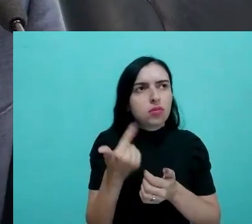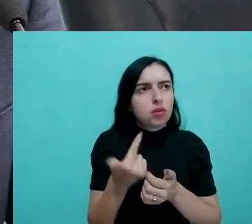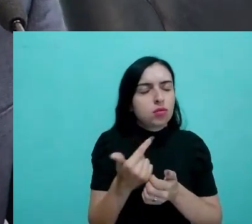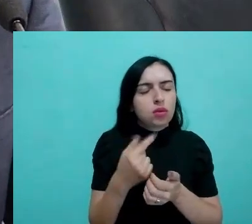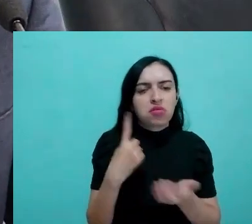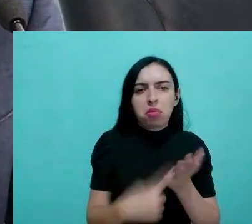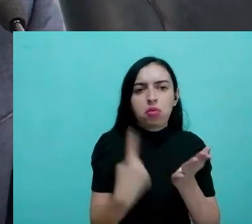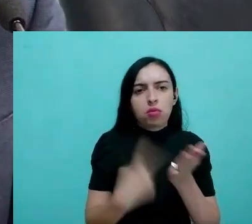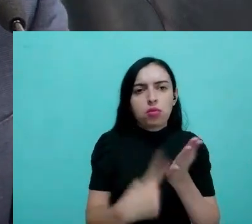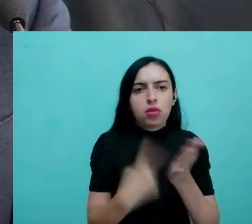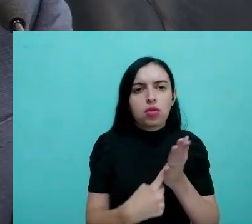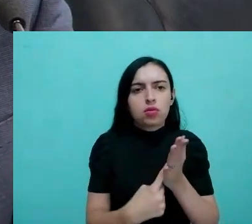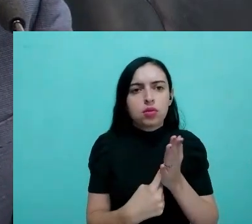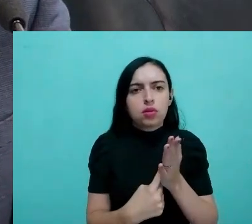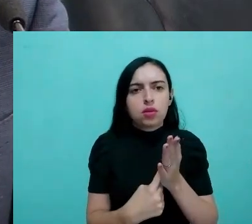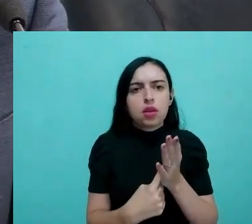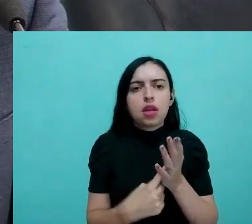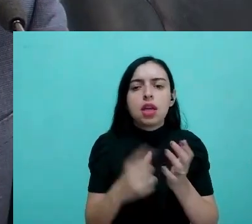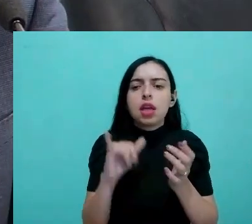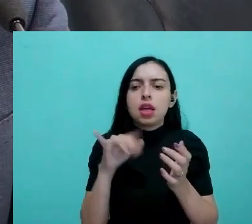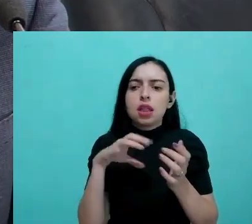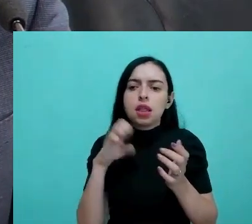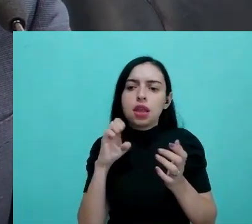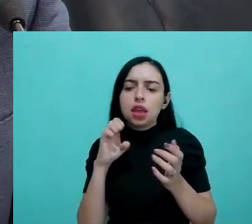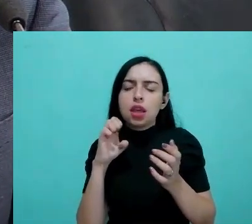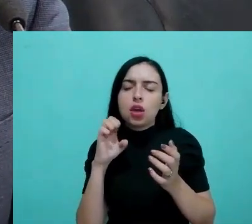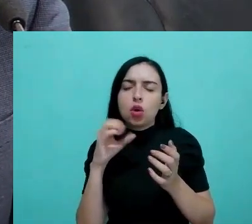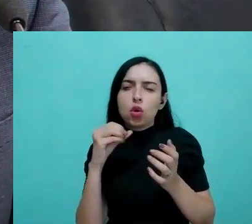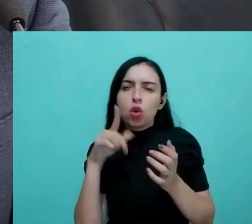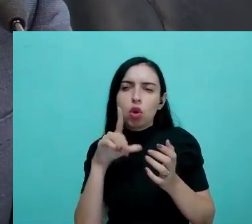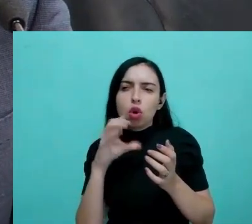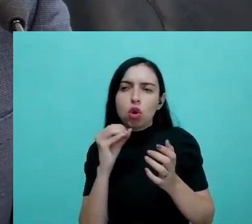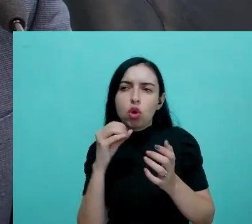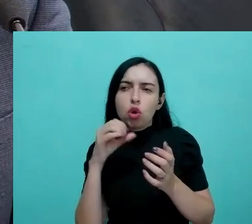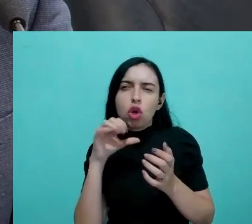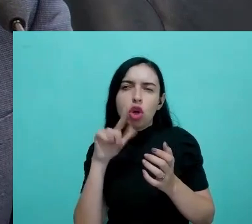una ideología especial, no hay ninguna